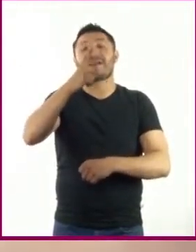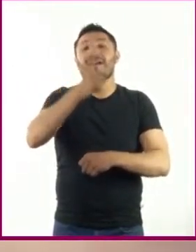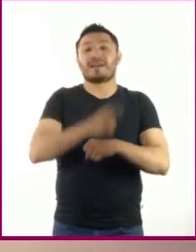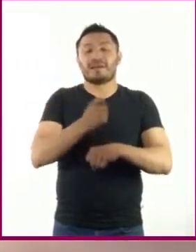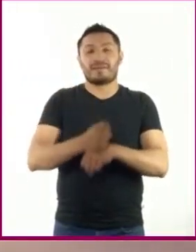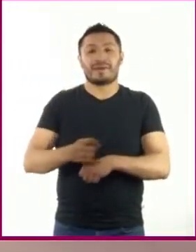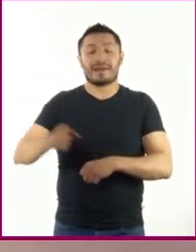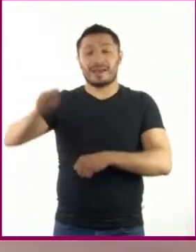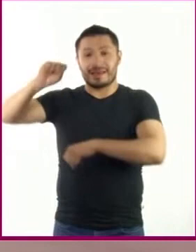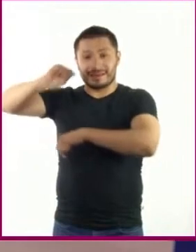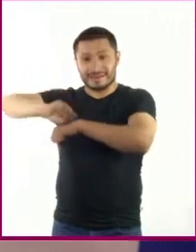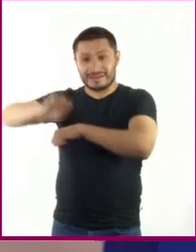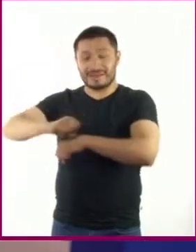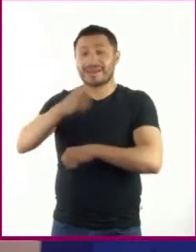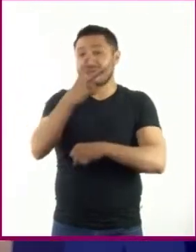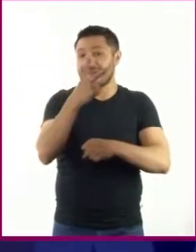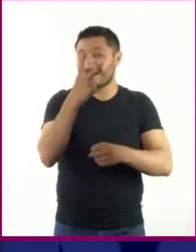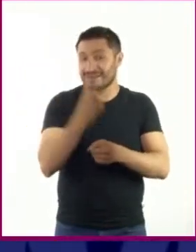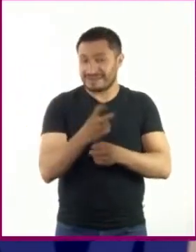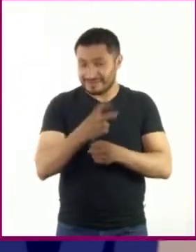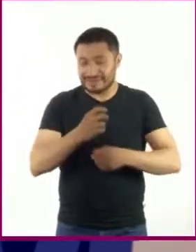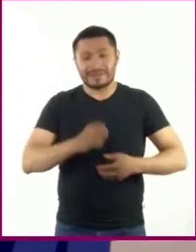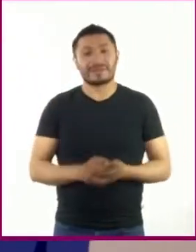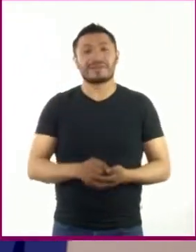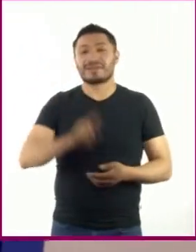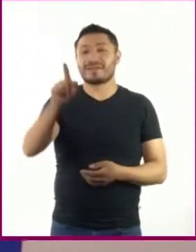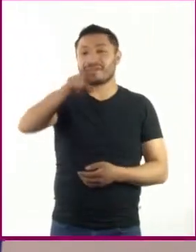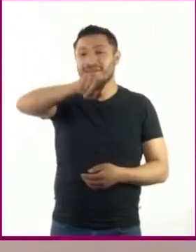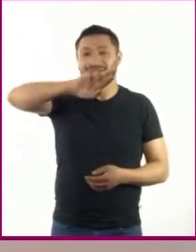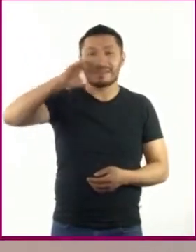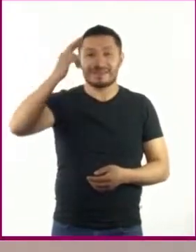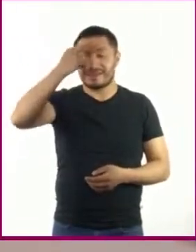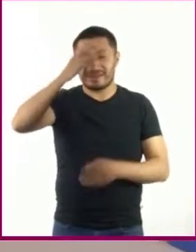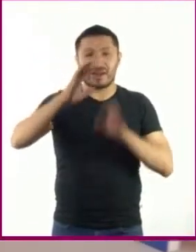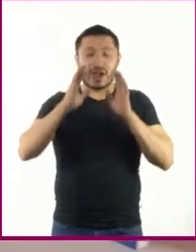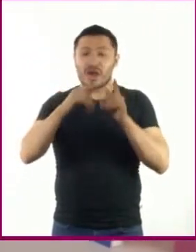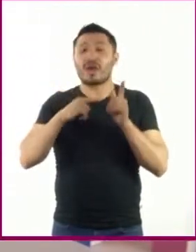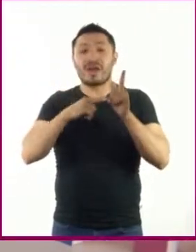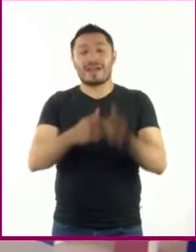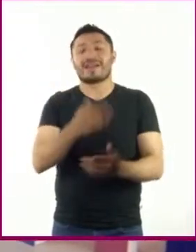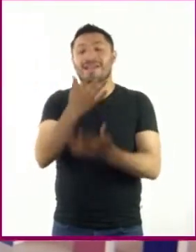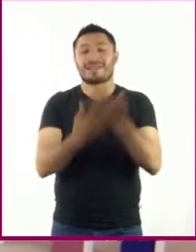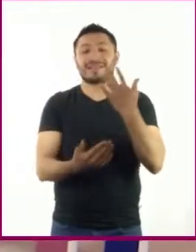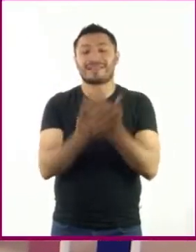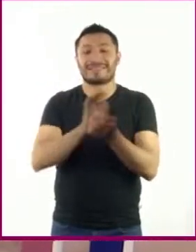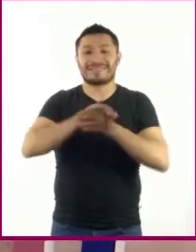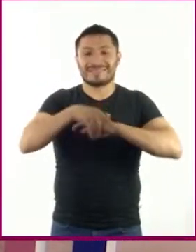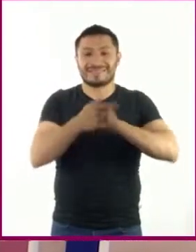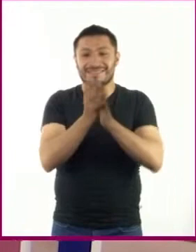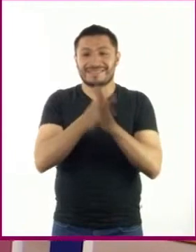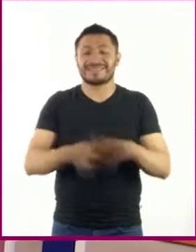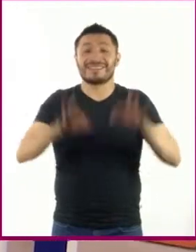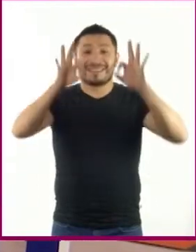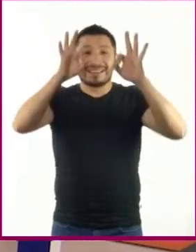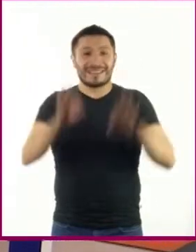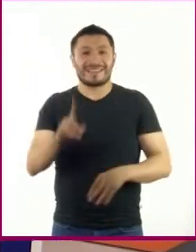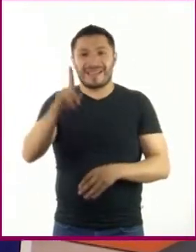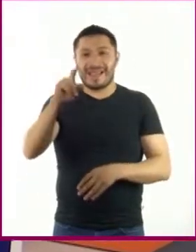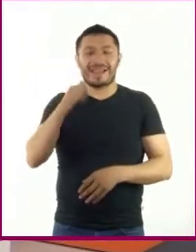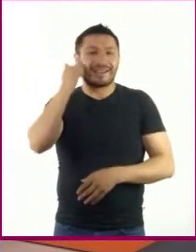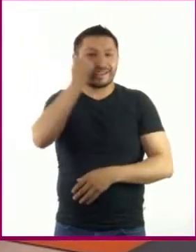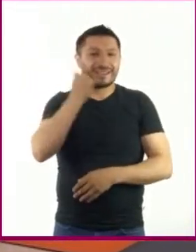secundaria. Antes de iniciar, les recuerdo que debemos seguir cuidándonos, lavando frecuentemente nuestras manos con agua y abundante